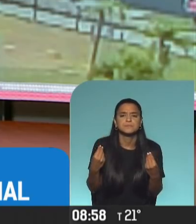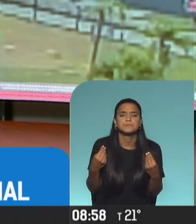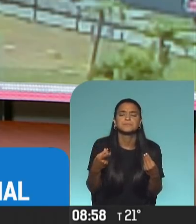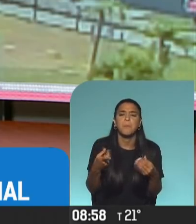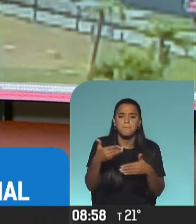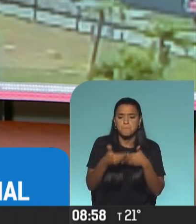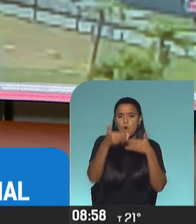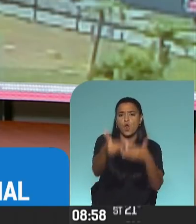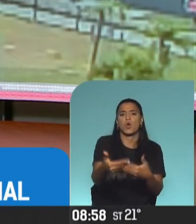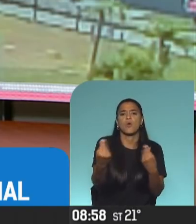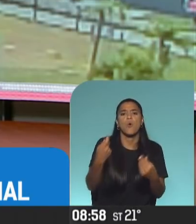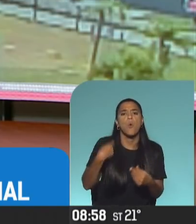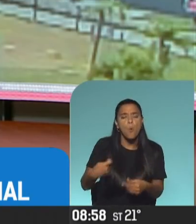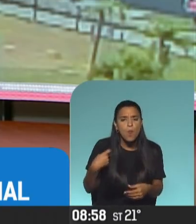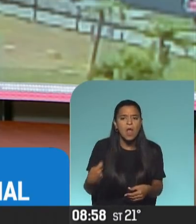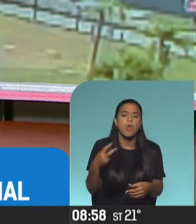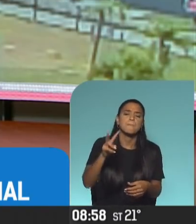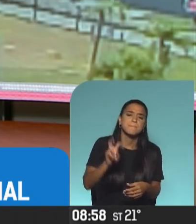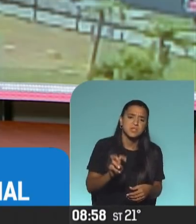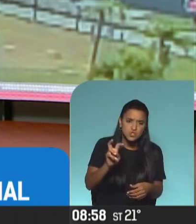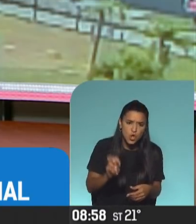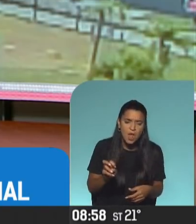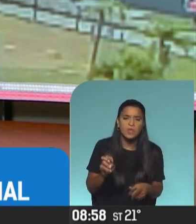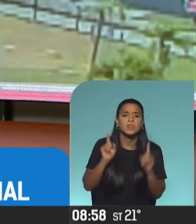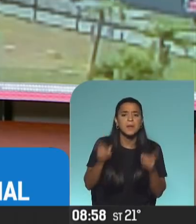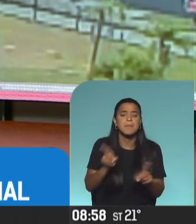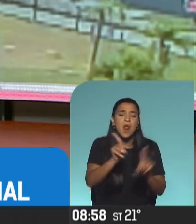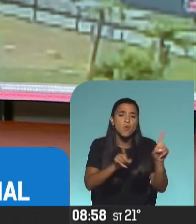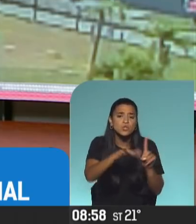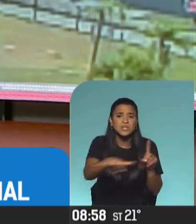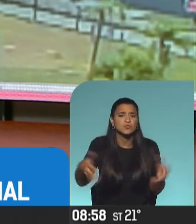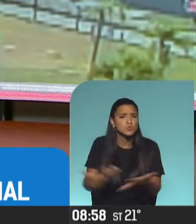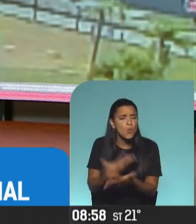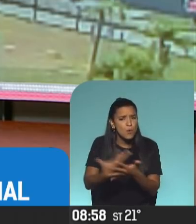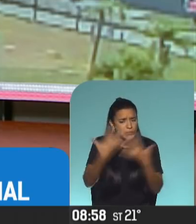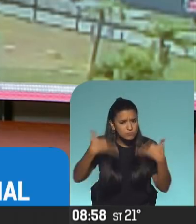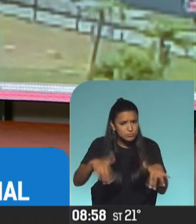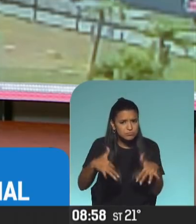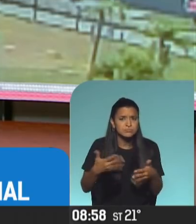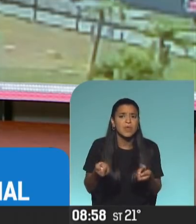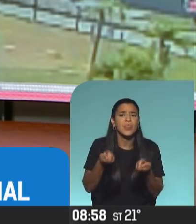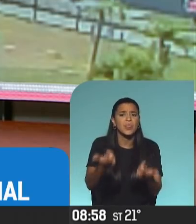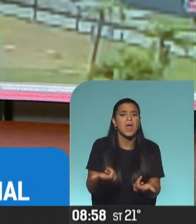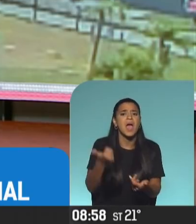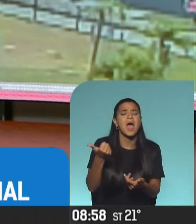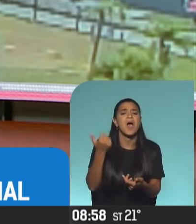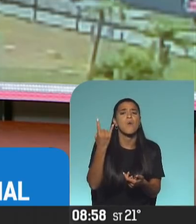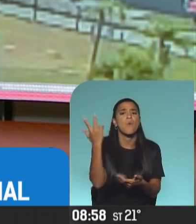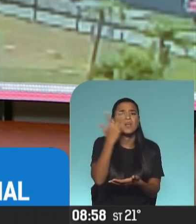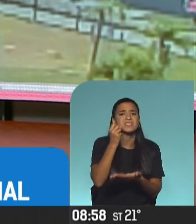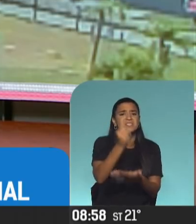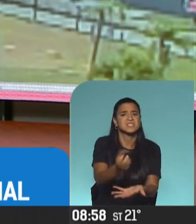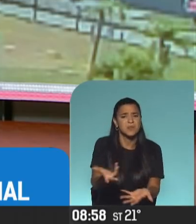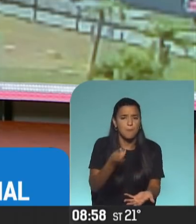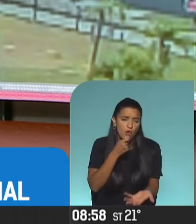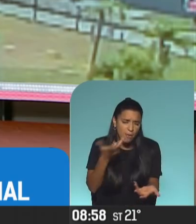esta prórroga en jubilados, pensionados y también en aquellos sectores vulnerables, ¿no? Los que reciben, entre otras cosas, asignaciones como la